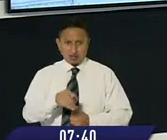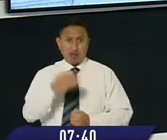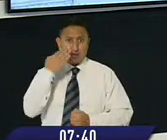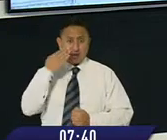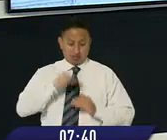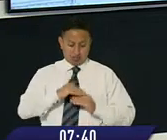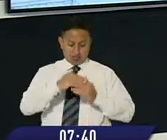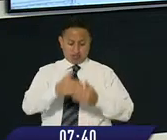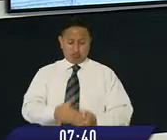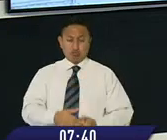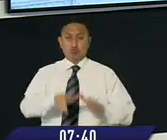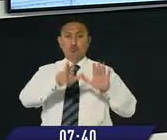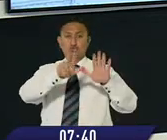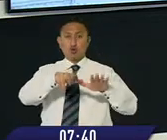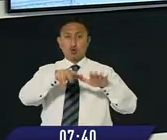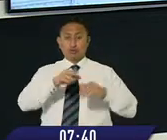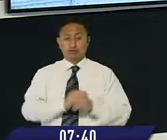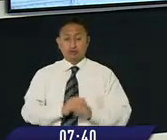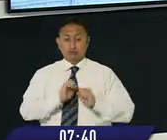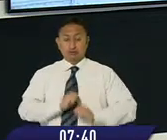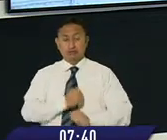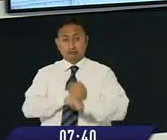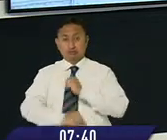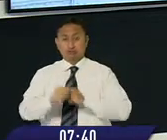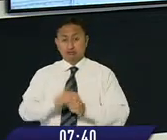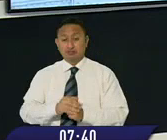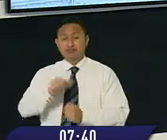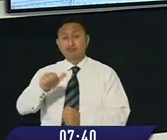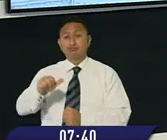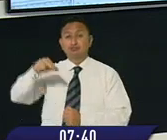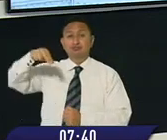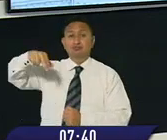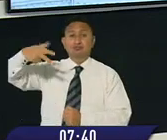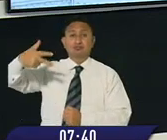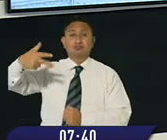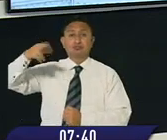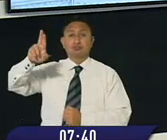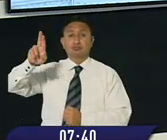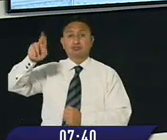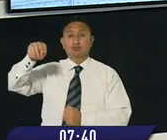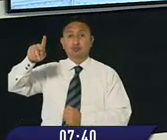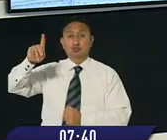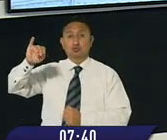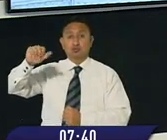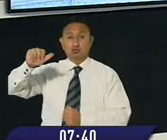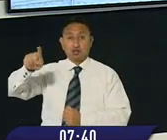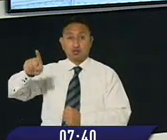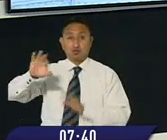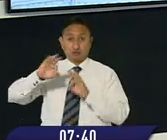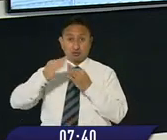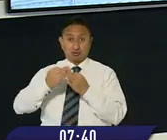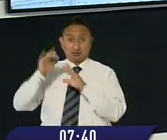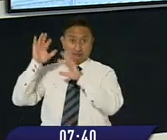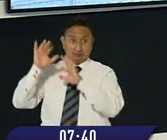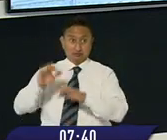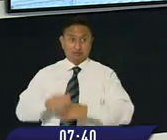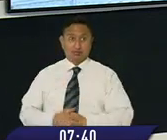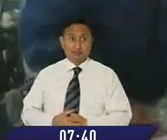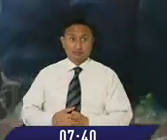gestación. Se trata de los quintillizos Anchundia Ramos, que llegaron a este mundo para bendecir a su familia.